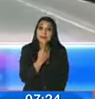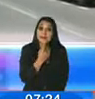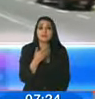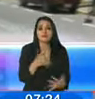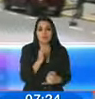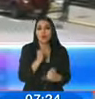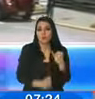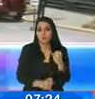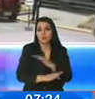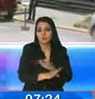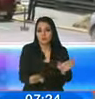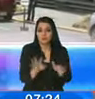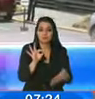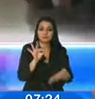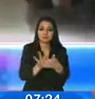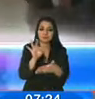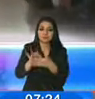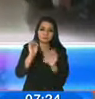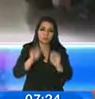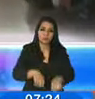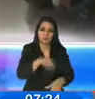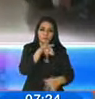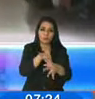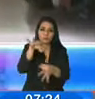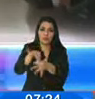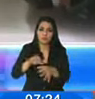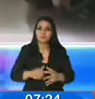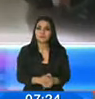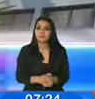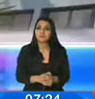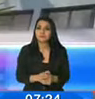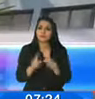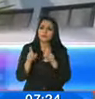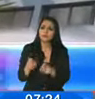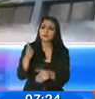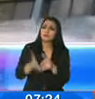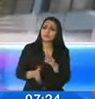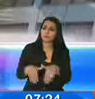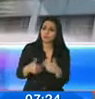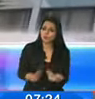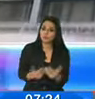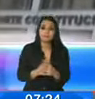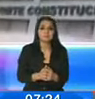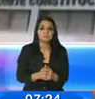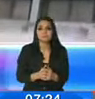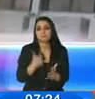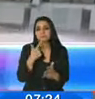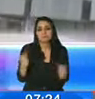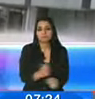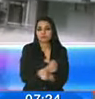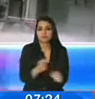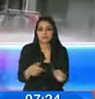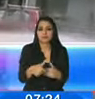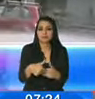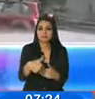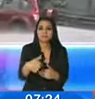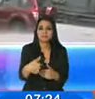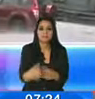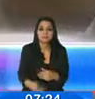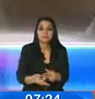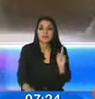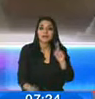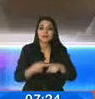cómo quedan en la papeleta. Y mientras tanto, ¿cómo quedarían los plazos, Andrés? Por lo visto va a ser imposible que se cumpla esta primera proyección del